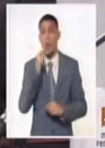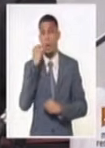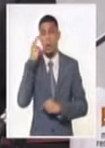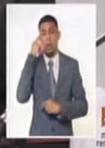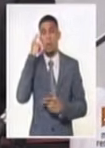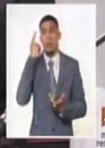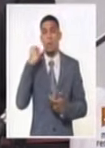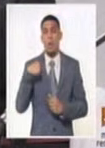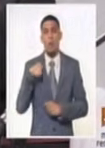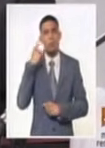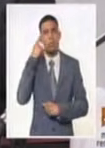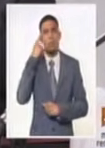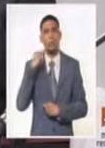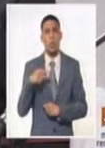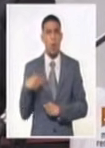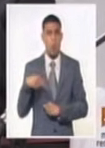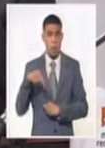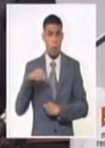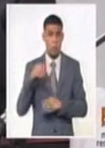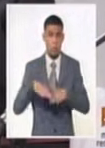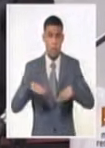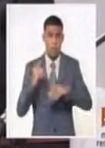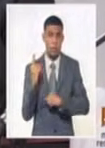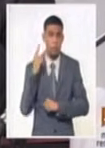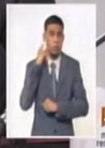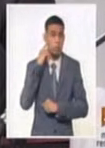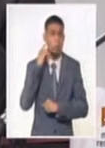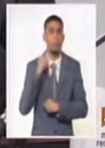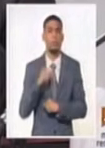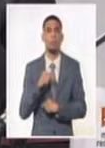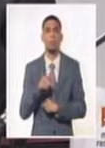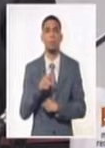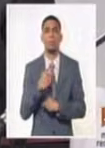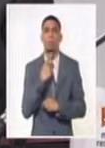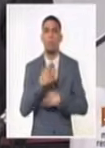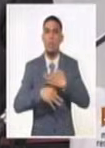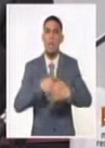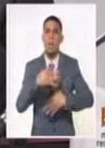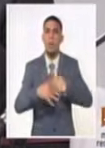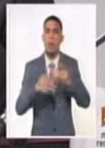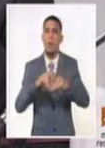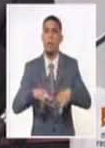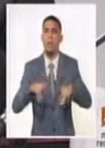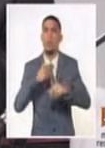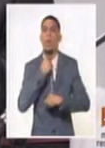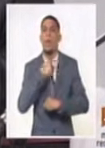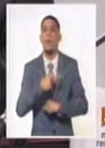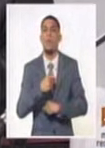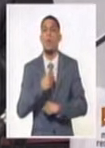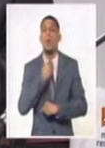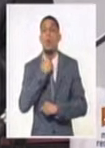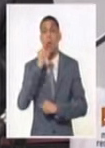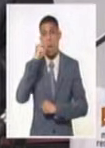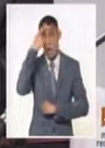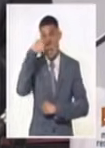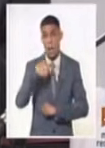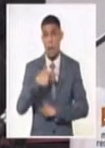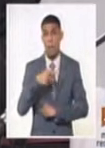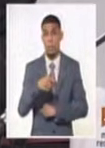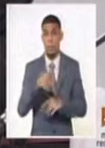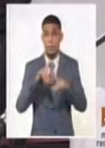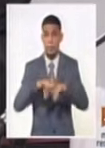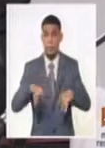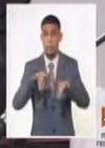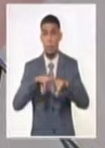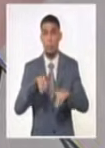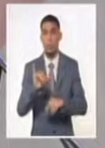símil, porque oí aquí que hablando de la enseñanza universitaria de las artes, que es casi una enseñanza universitaria unipersonal,